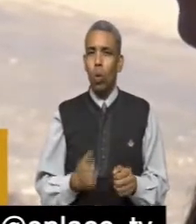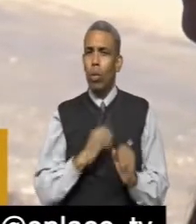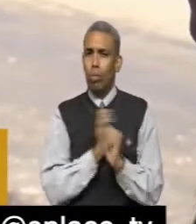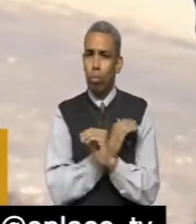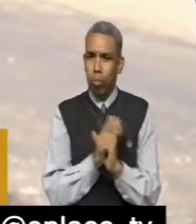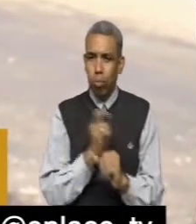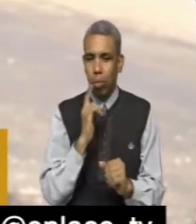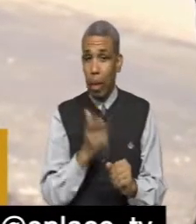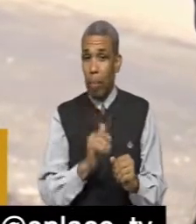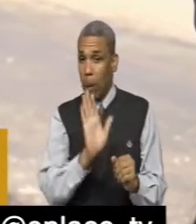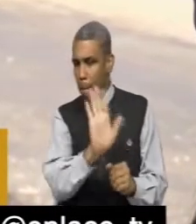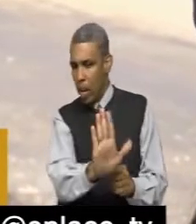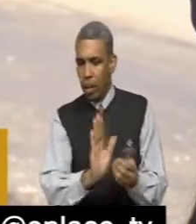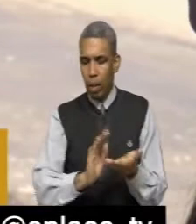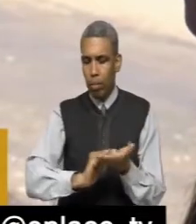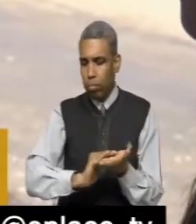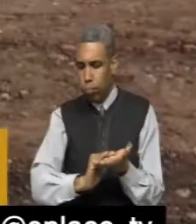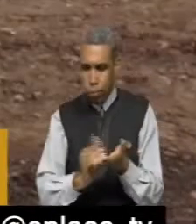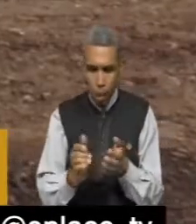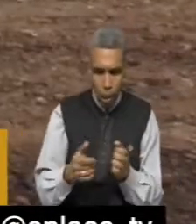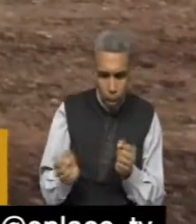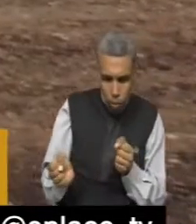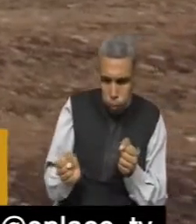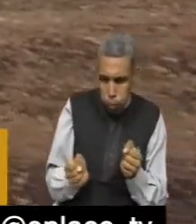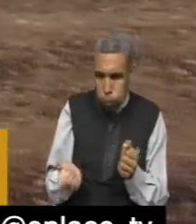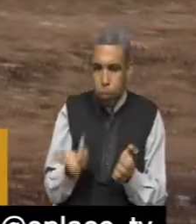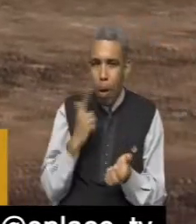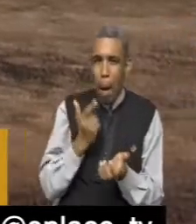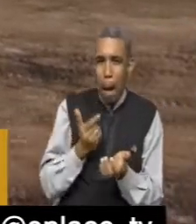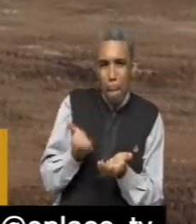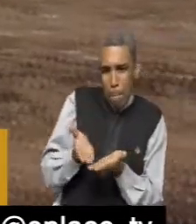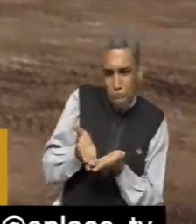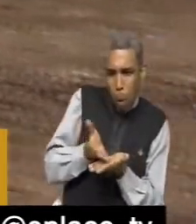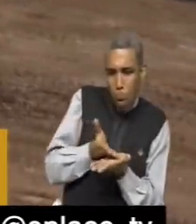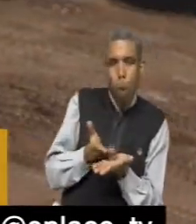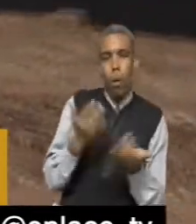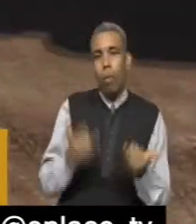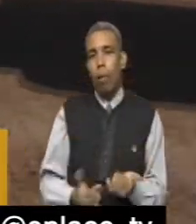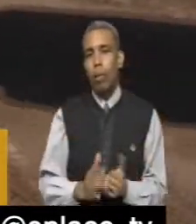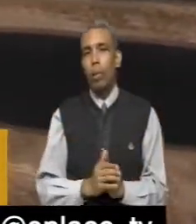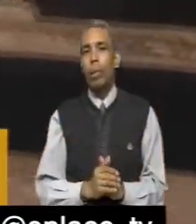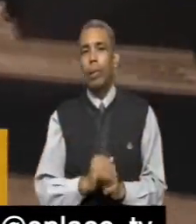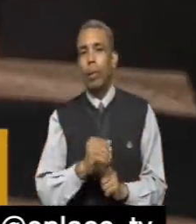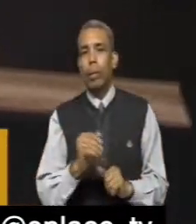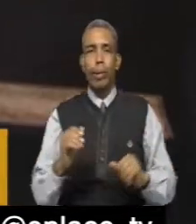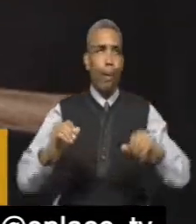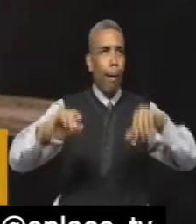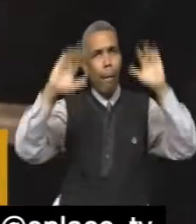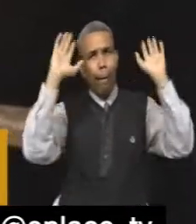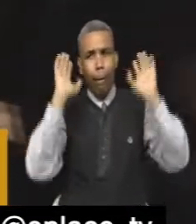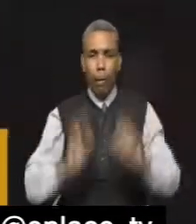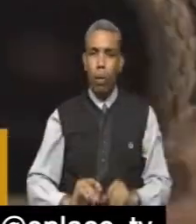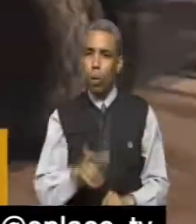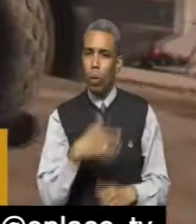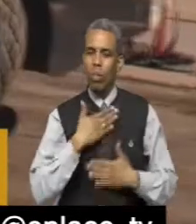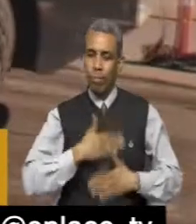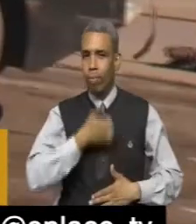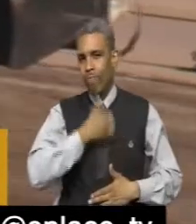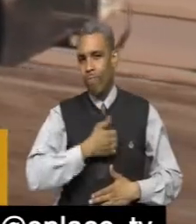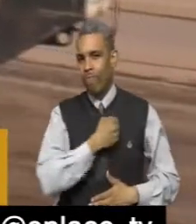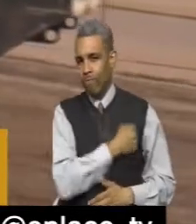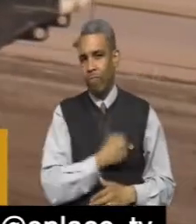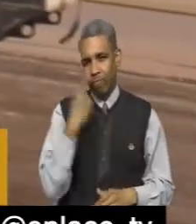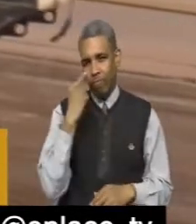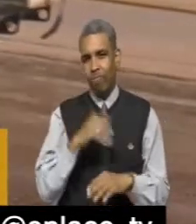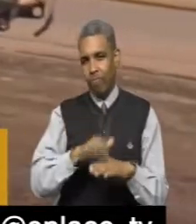Vamos a organizarlo, vamos a señalizarlo, de manera que sí les pedimos un poco de paciencia para poder ejecutar estos trabajos. La